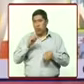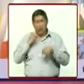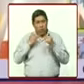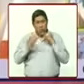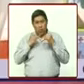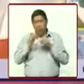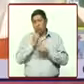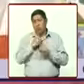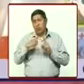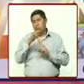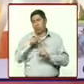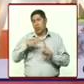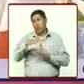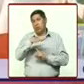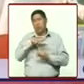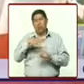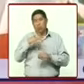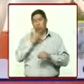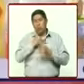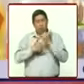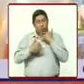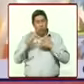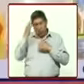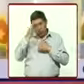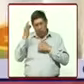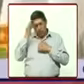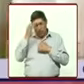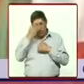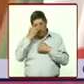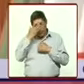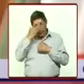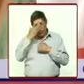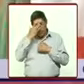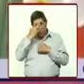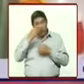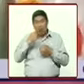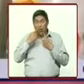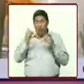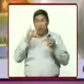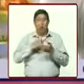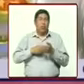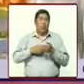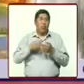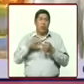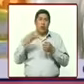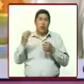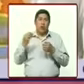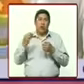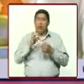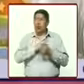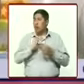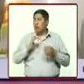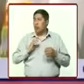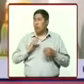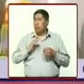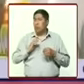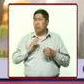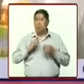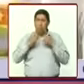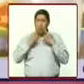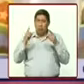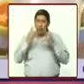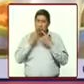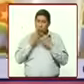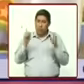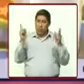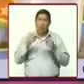situación a mí directamente y los fiscales emiten los requerimientos y lo ejecutan la comisión que ha sido designada